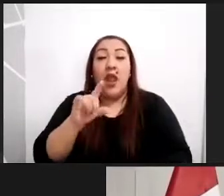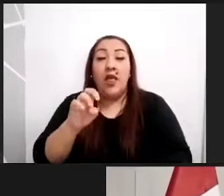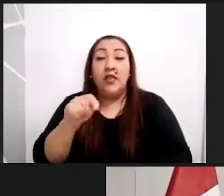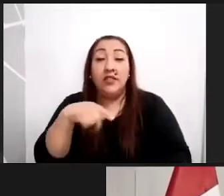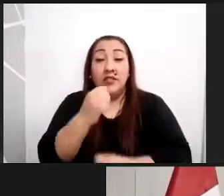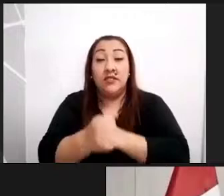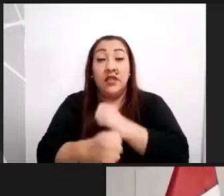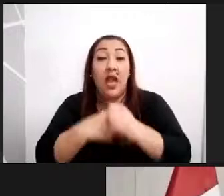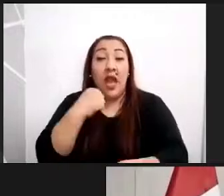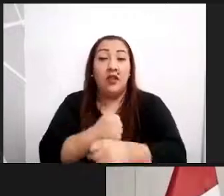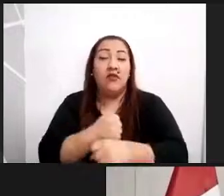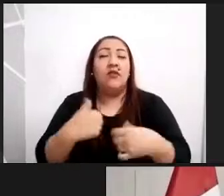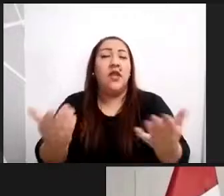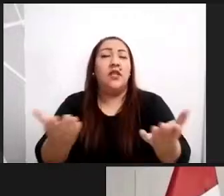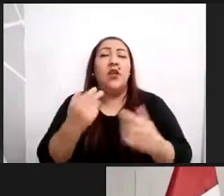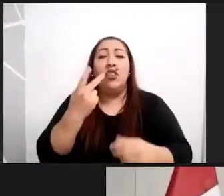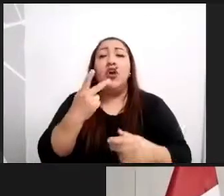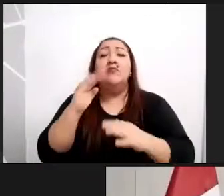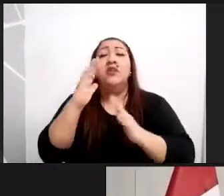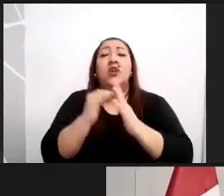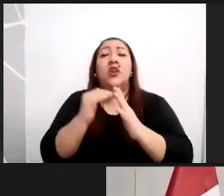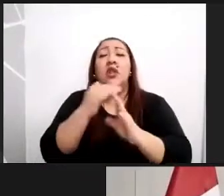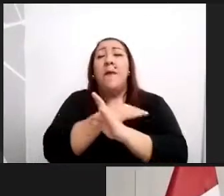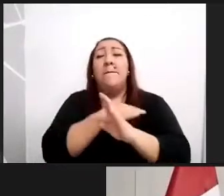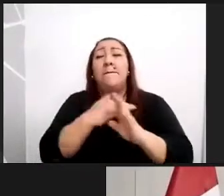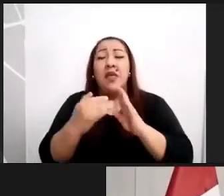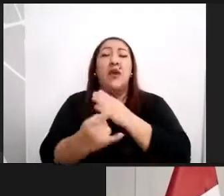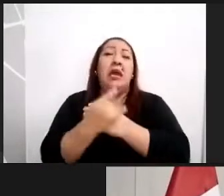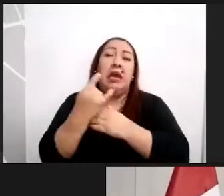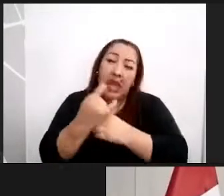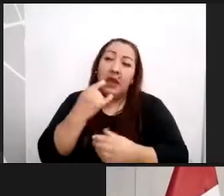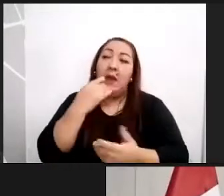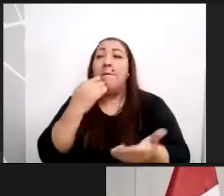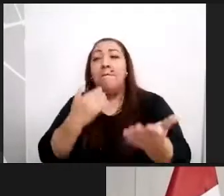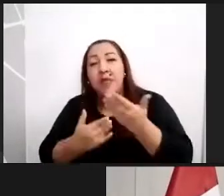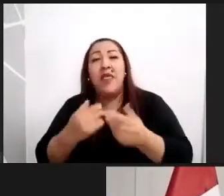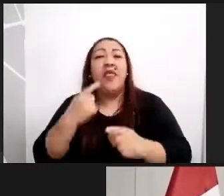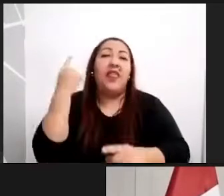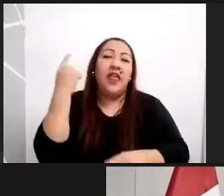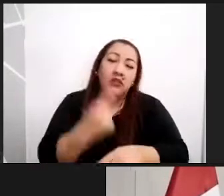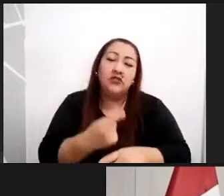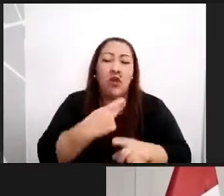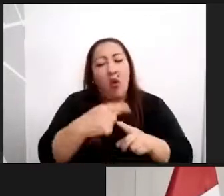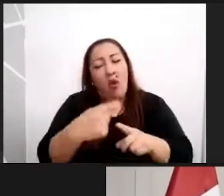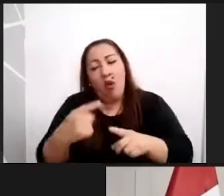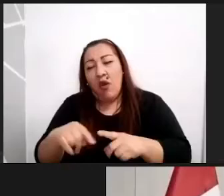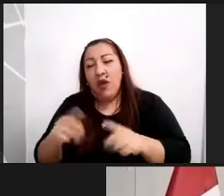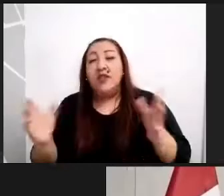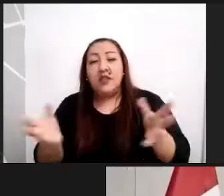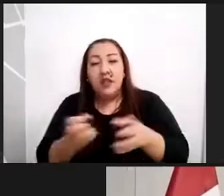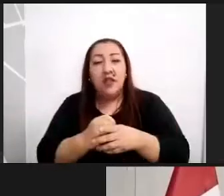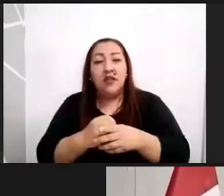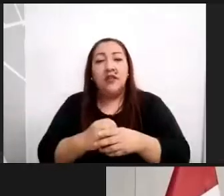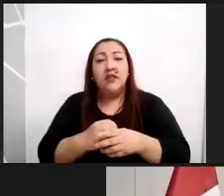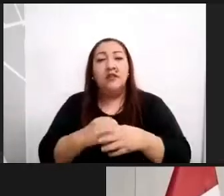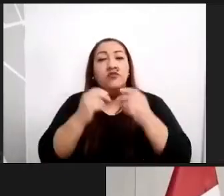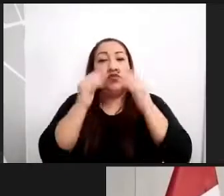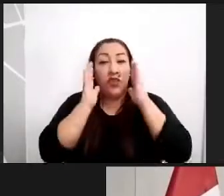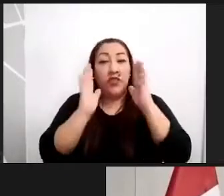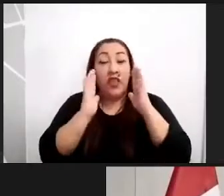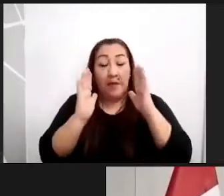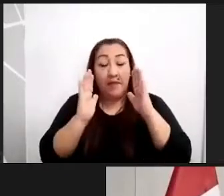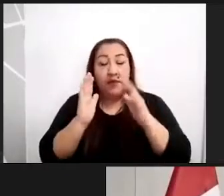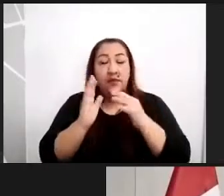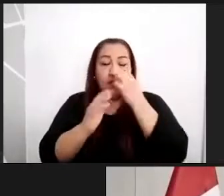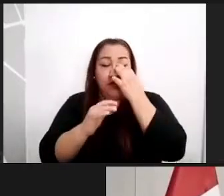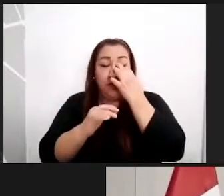han recibido más de 2,5 millones de quejas, pedidos, denuncias, y han asumido intervención en temas muy sensibles,